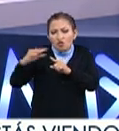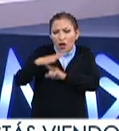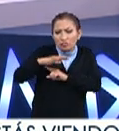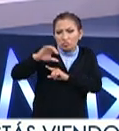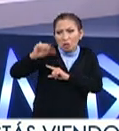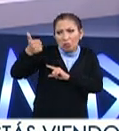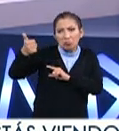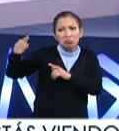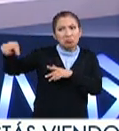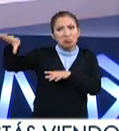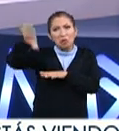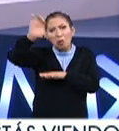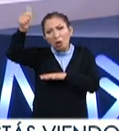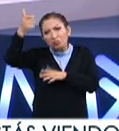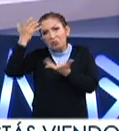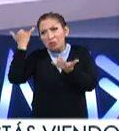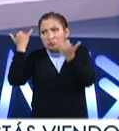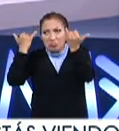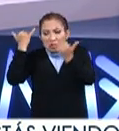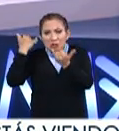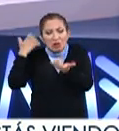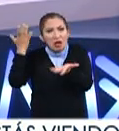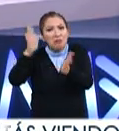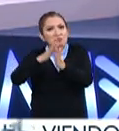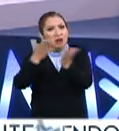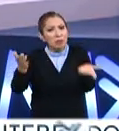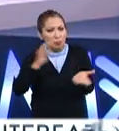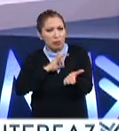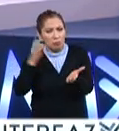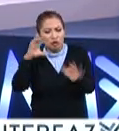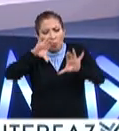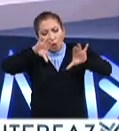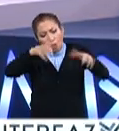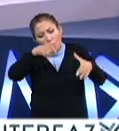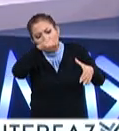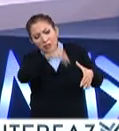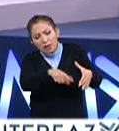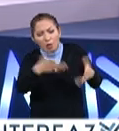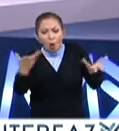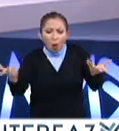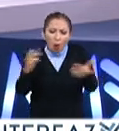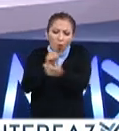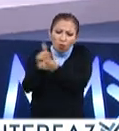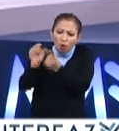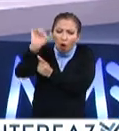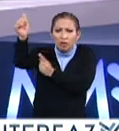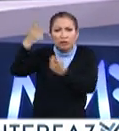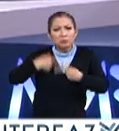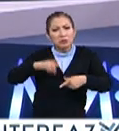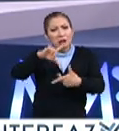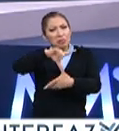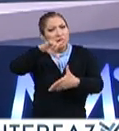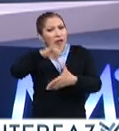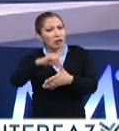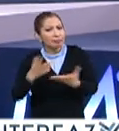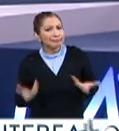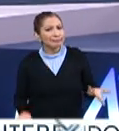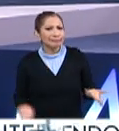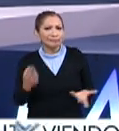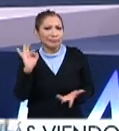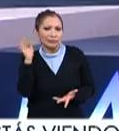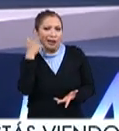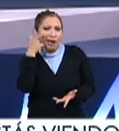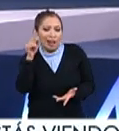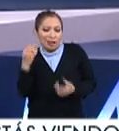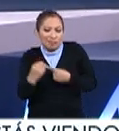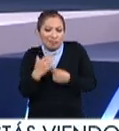influencia de alguna corriente literaria en donde lo pudiéramos clasificar, una interacción con otros latinoamericanos que pues